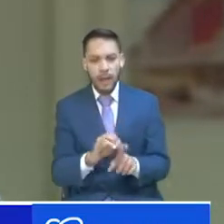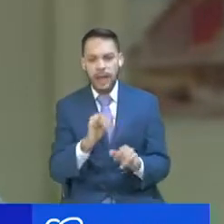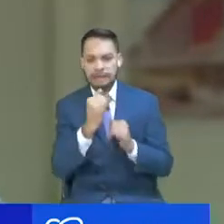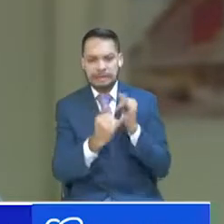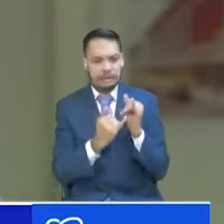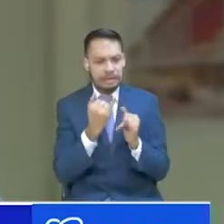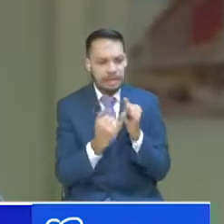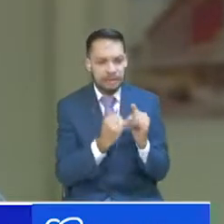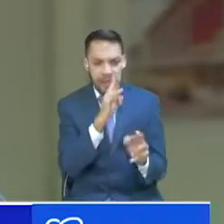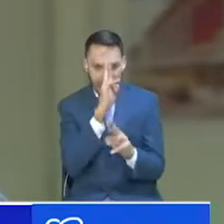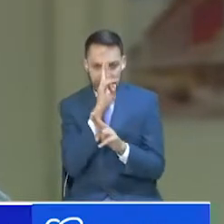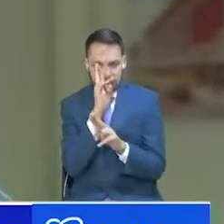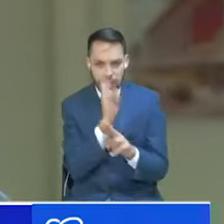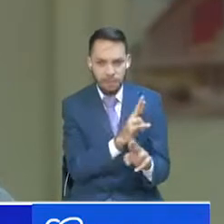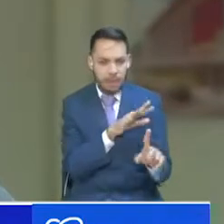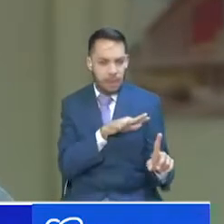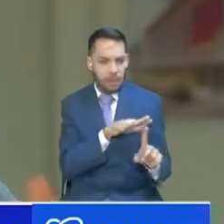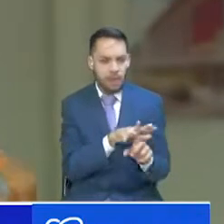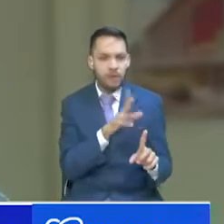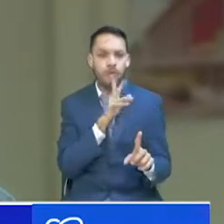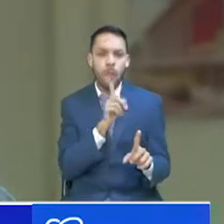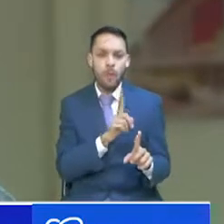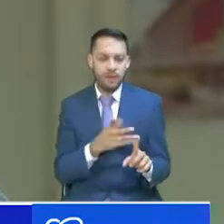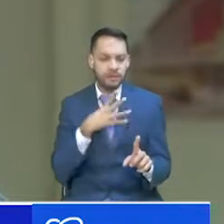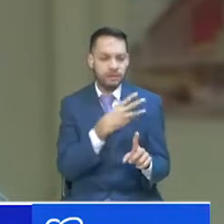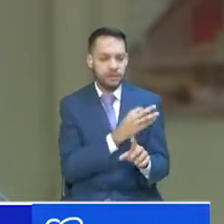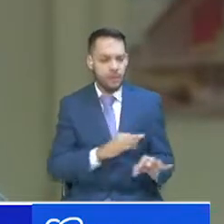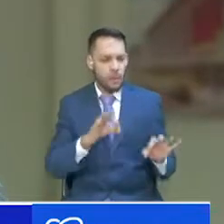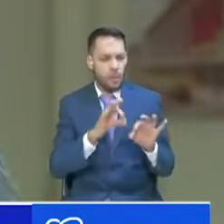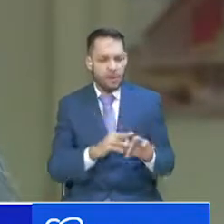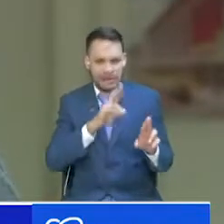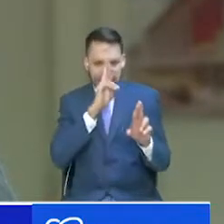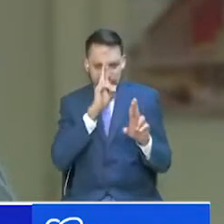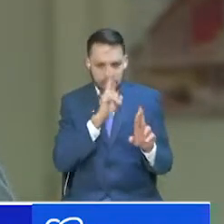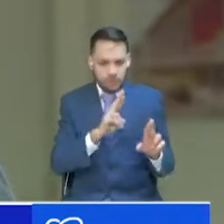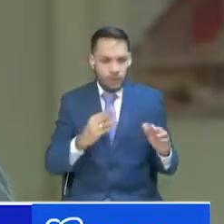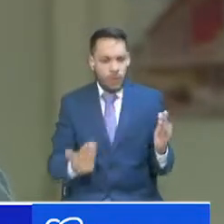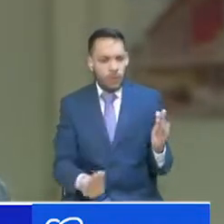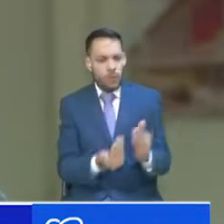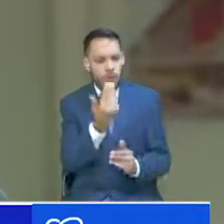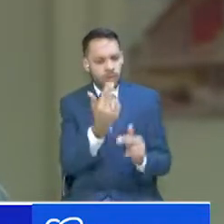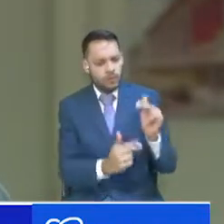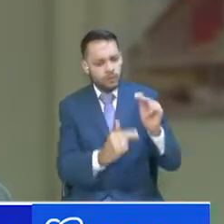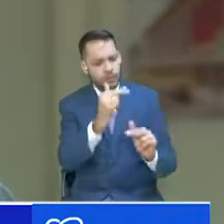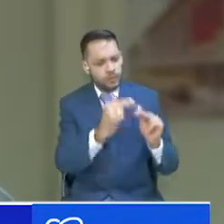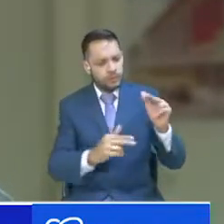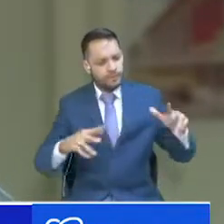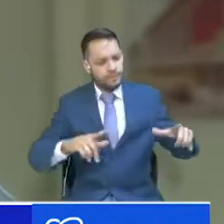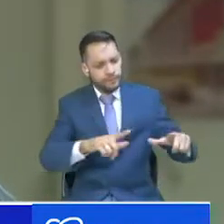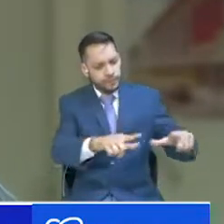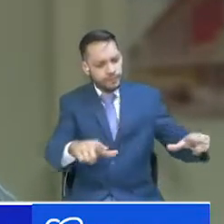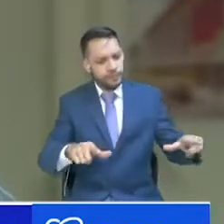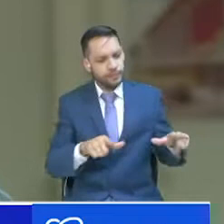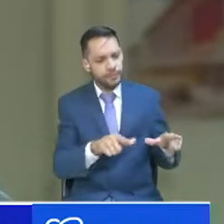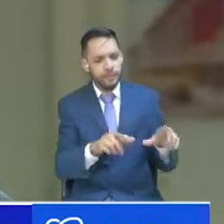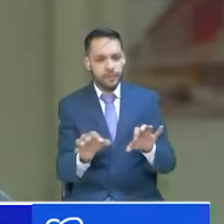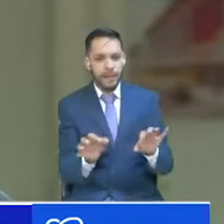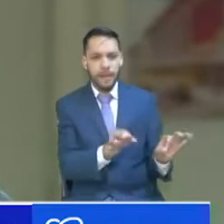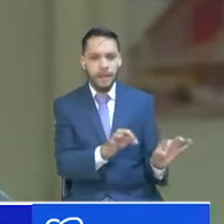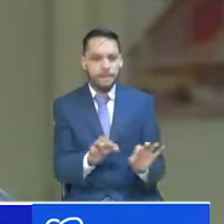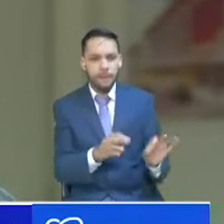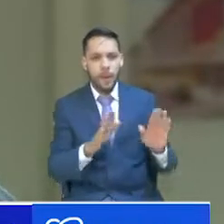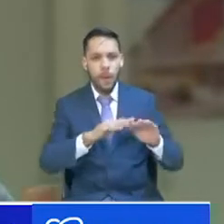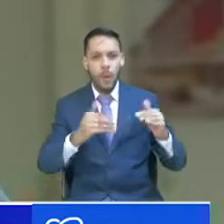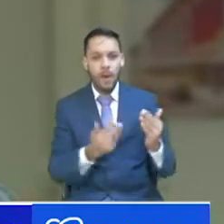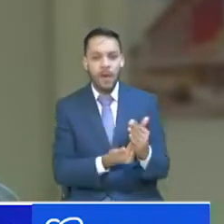a la cultura indígena por eso hemos creado este nuevo colegio pero tenemos y entendemos que crear un nuevo colegio no solamente es desde